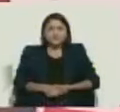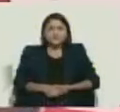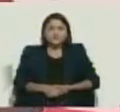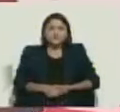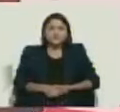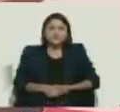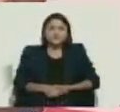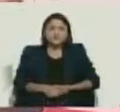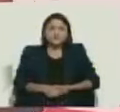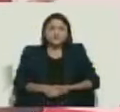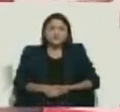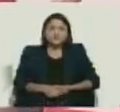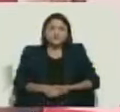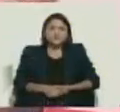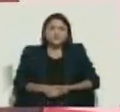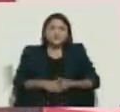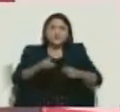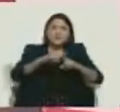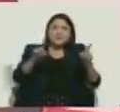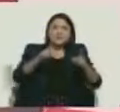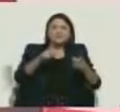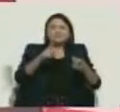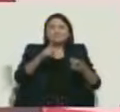reuniones. El problema es que Ramón Alú no tiene palabra.